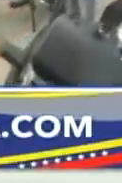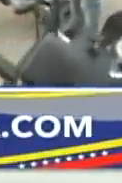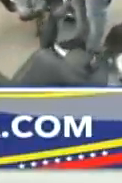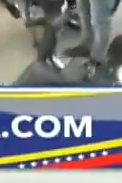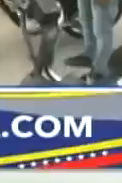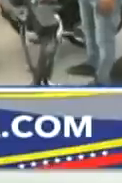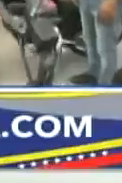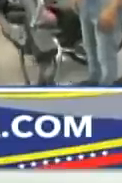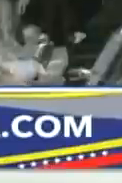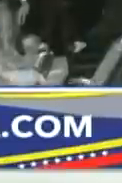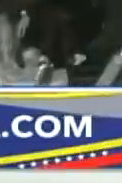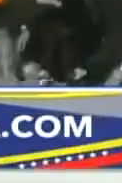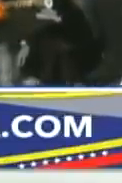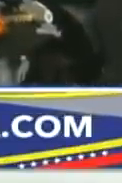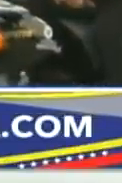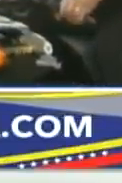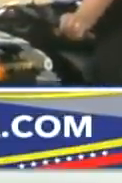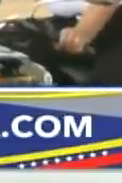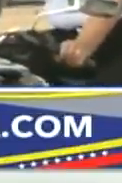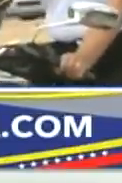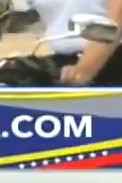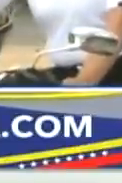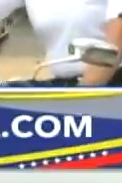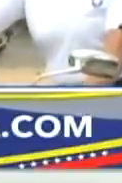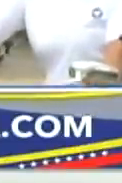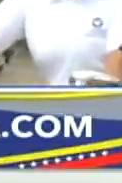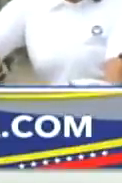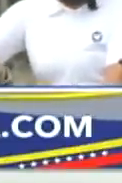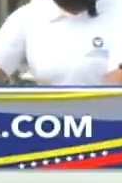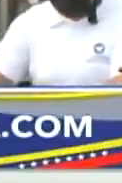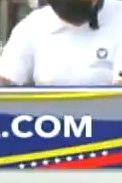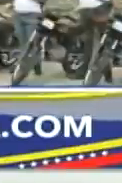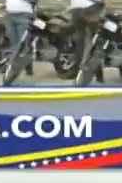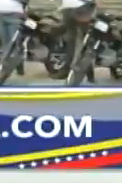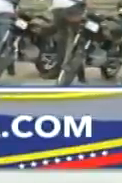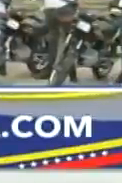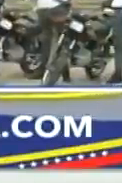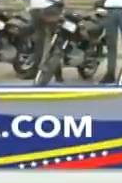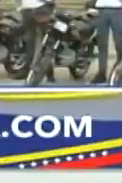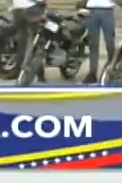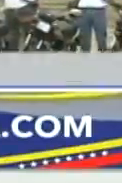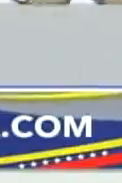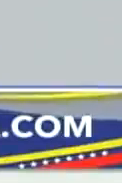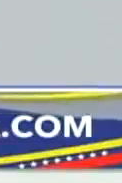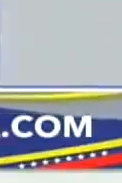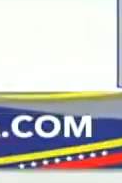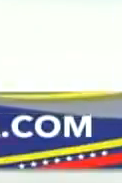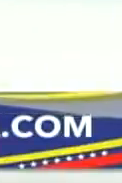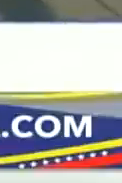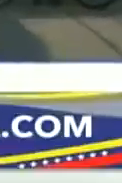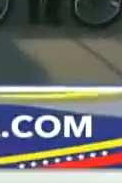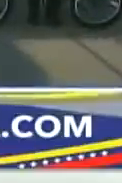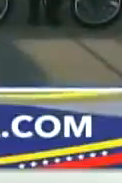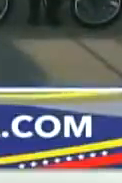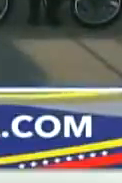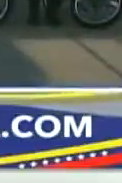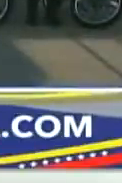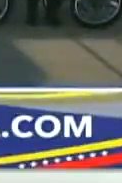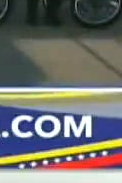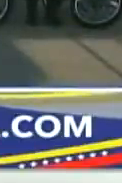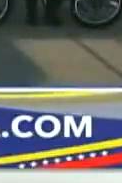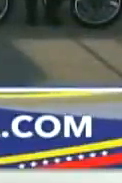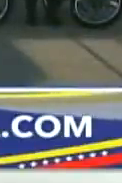pedalear. ¿Están listos, muchachos? ¿Me escuchan? Allá en Plaza Venezuela, la gran misión Chamba Juvenil